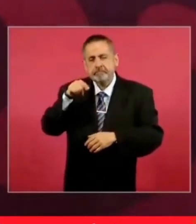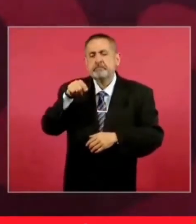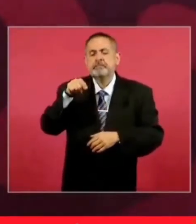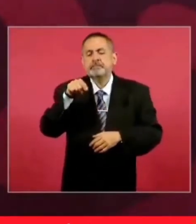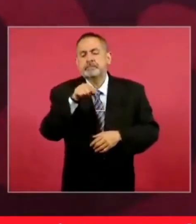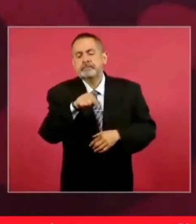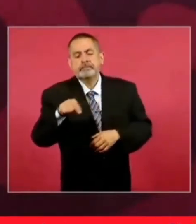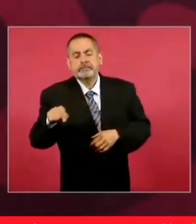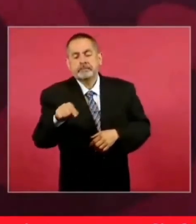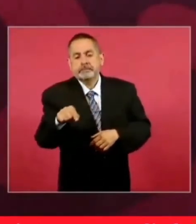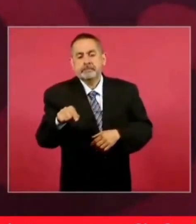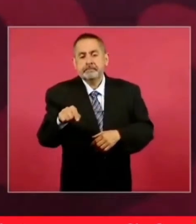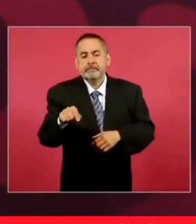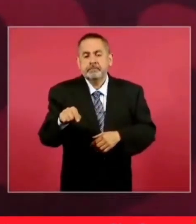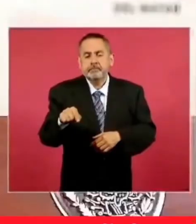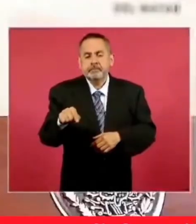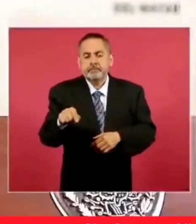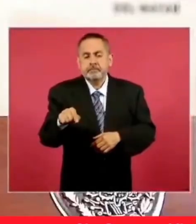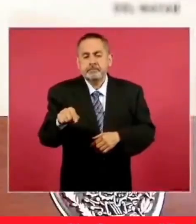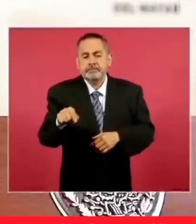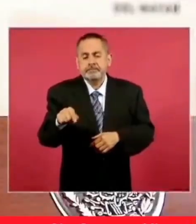de